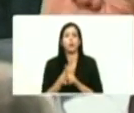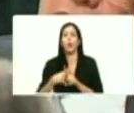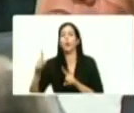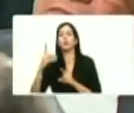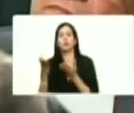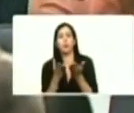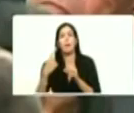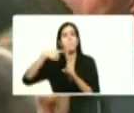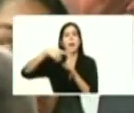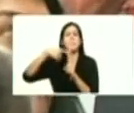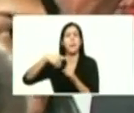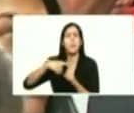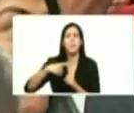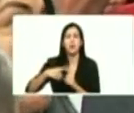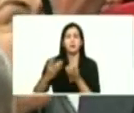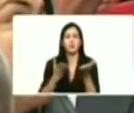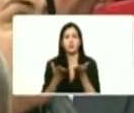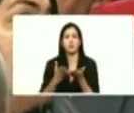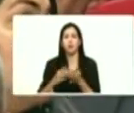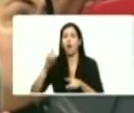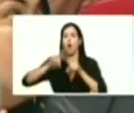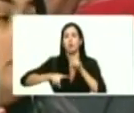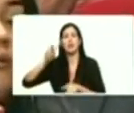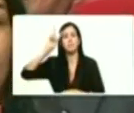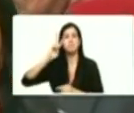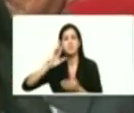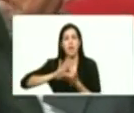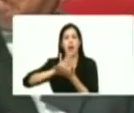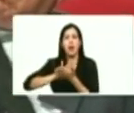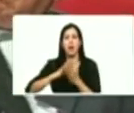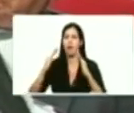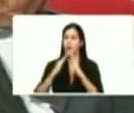servicios otros productos de limpieza etcétera